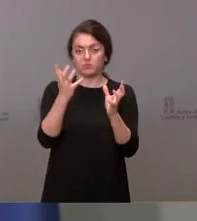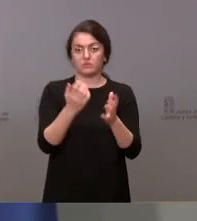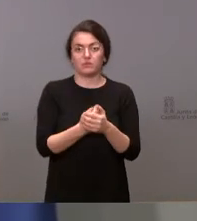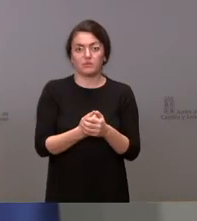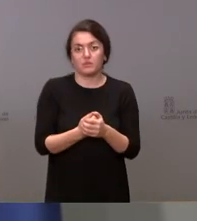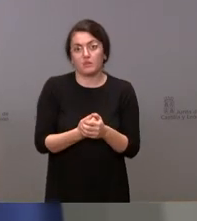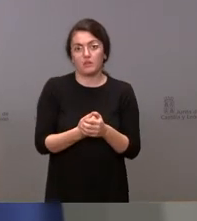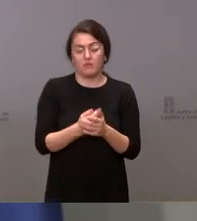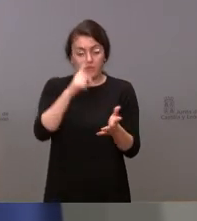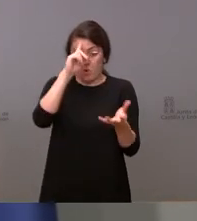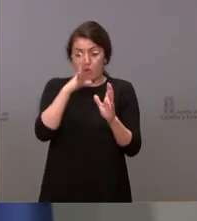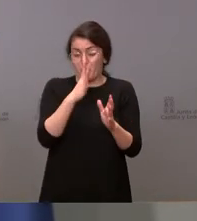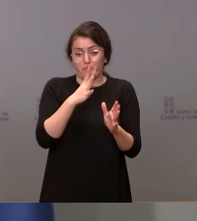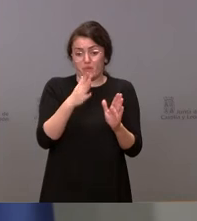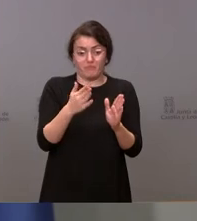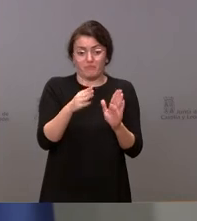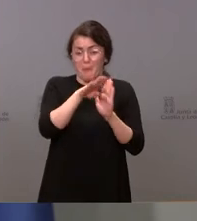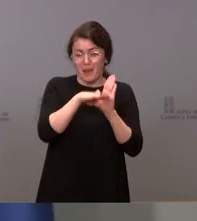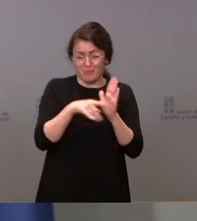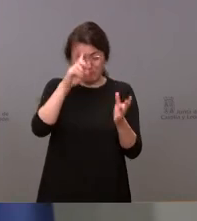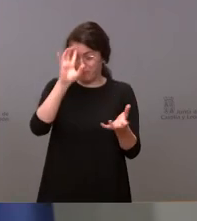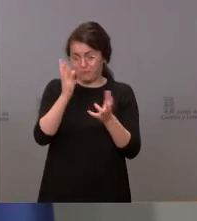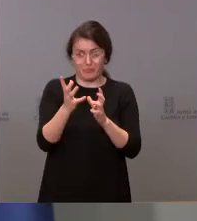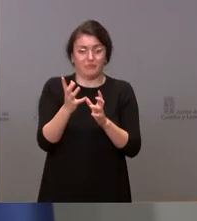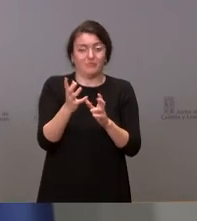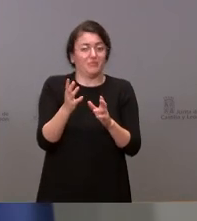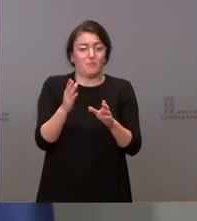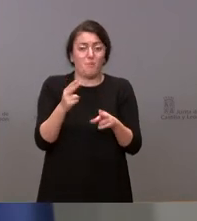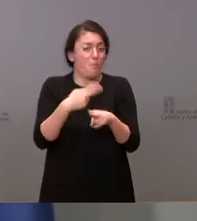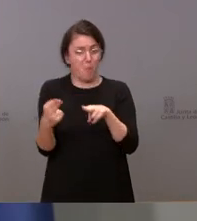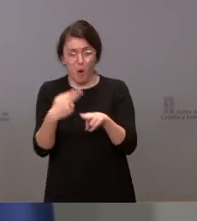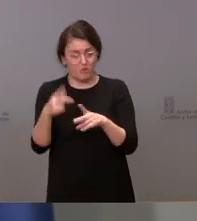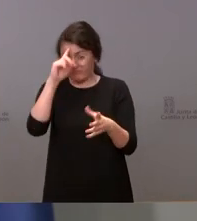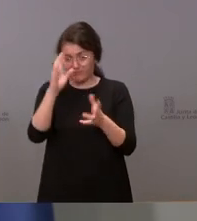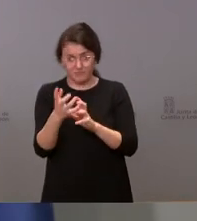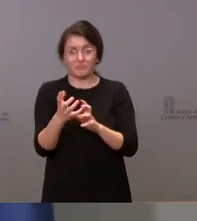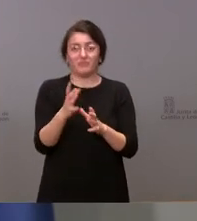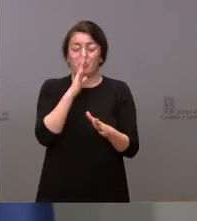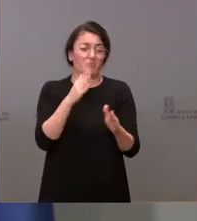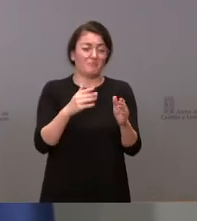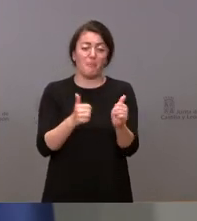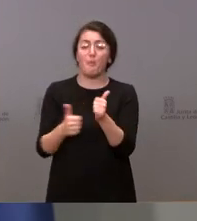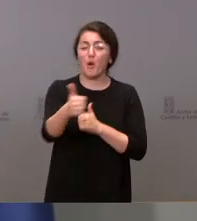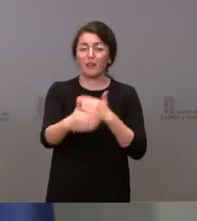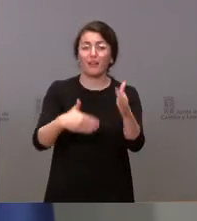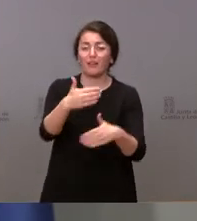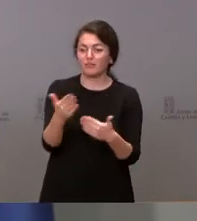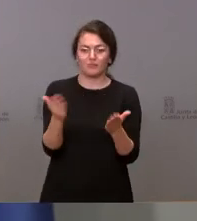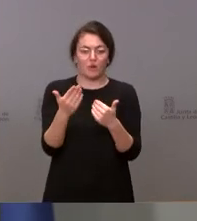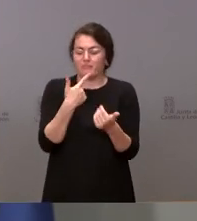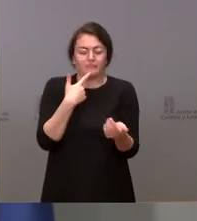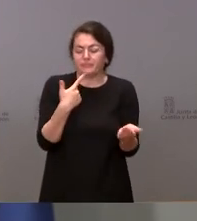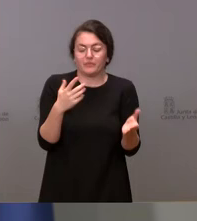en su planteamiento, disparate político, disparate en la progresividad. Y una